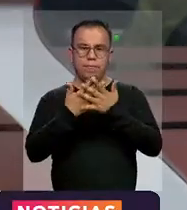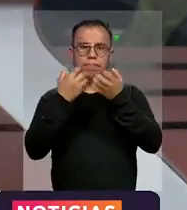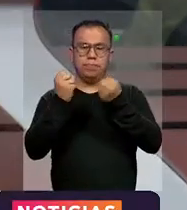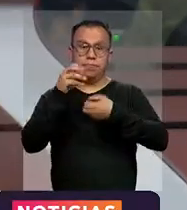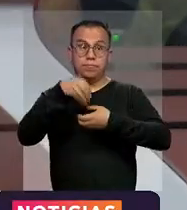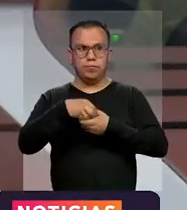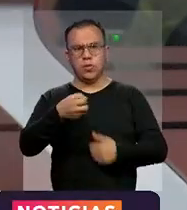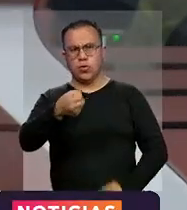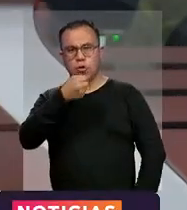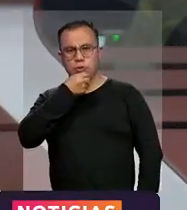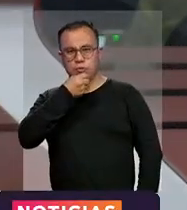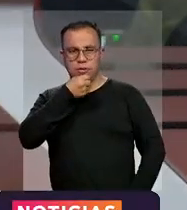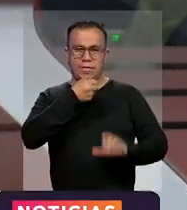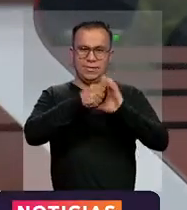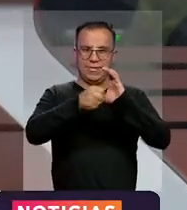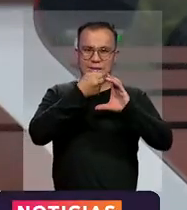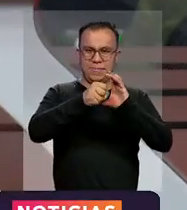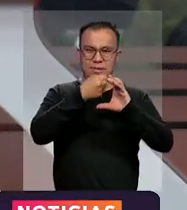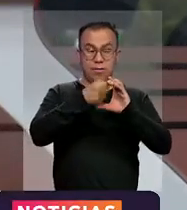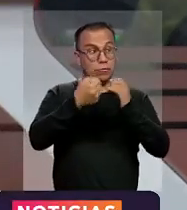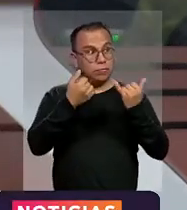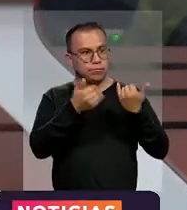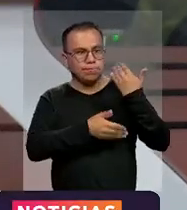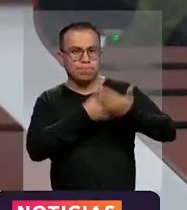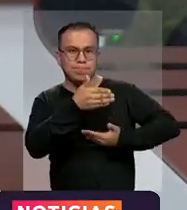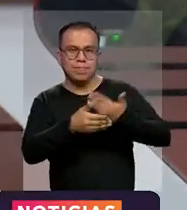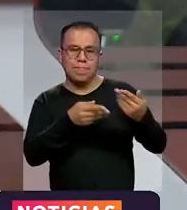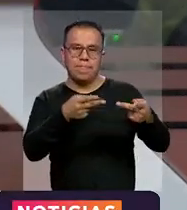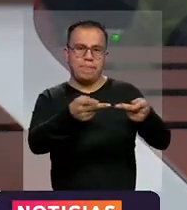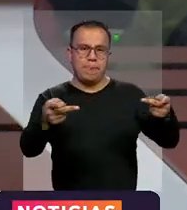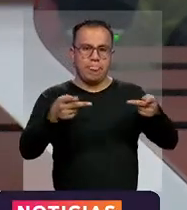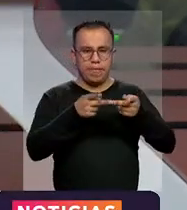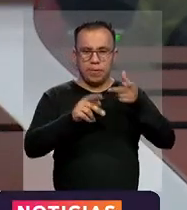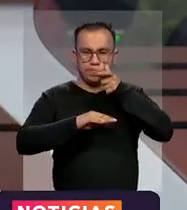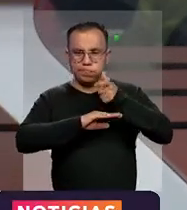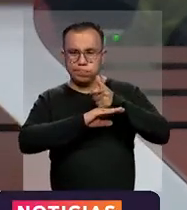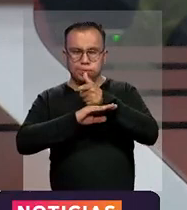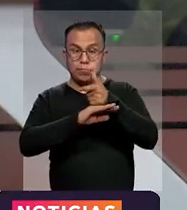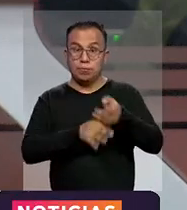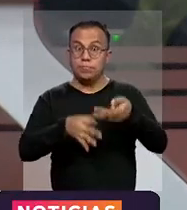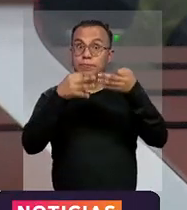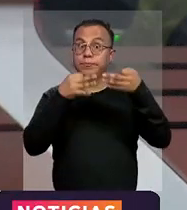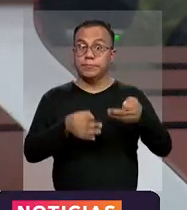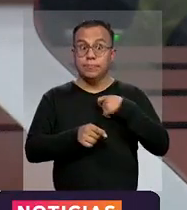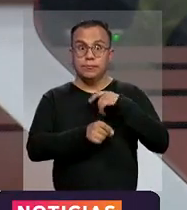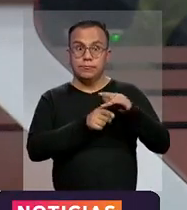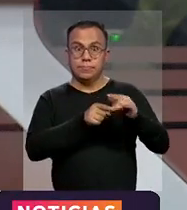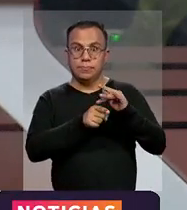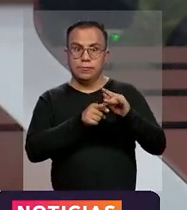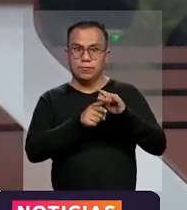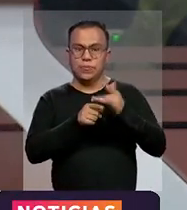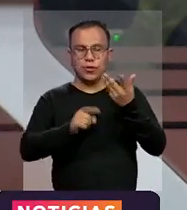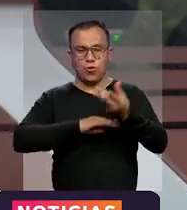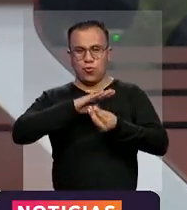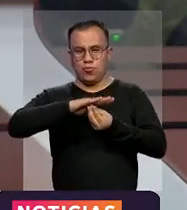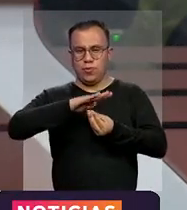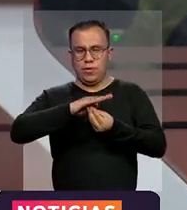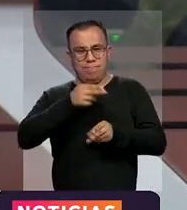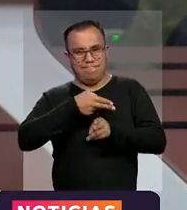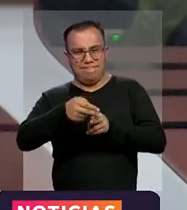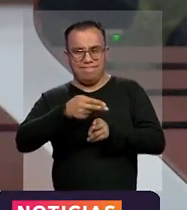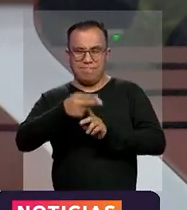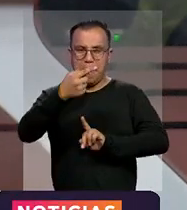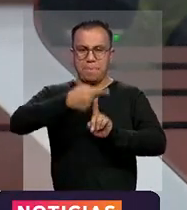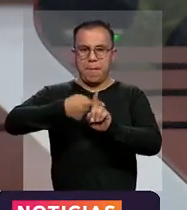noticias capital conocido de primera mano los avances del nuevo centro de monitoreo de seguridad que se implementará en usaquén durante los próximos meses